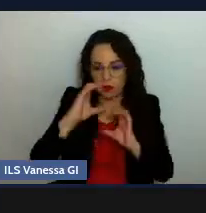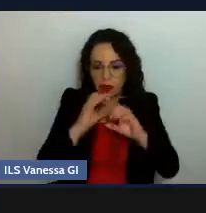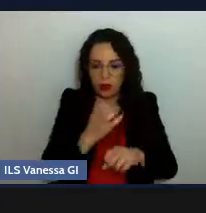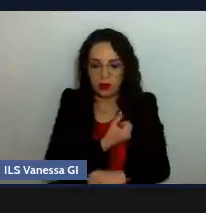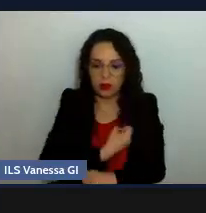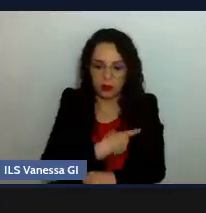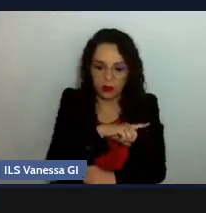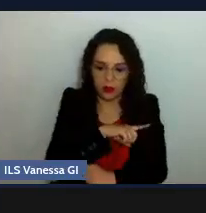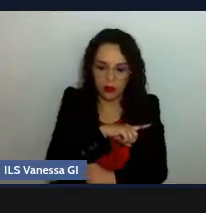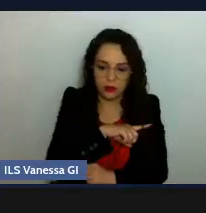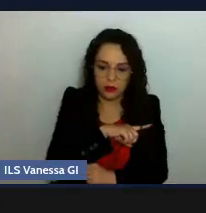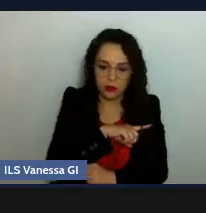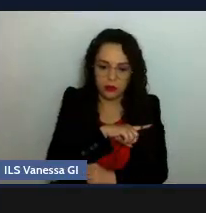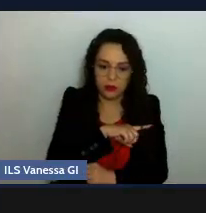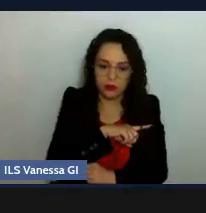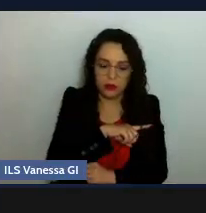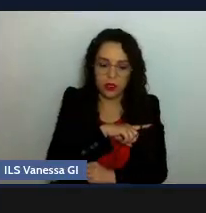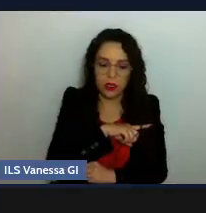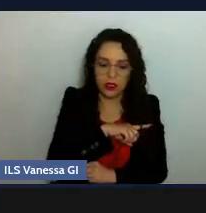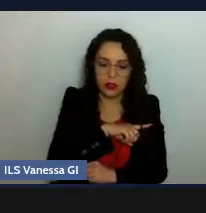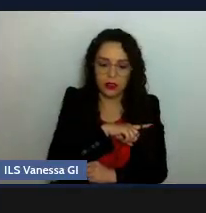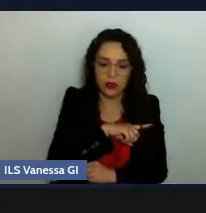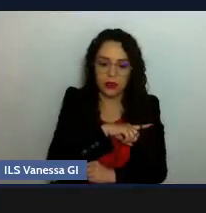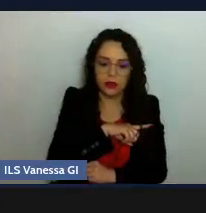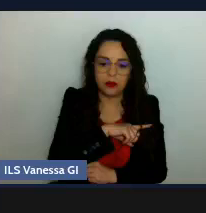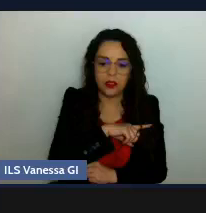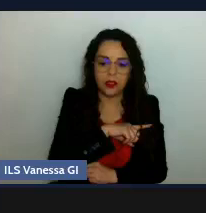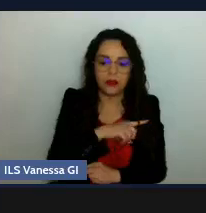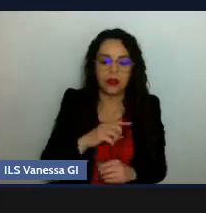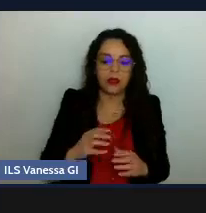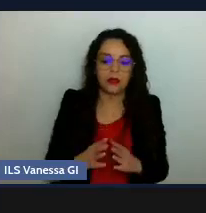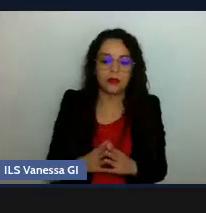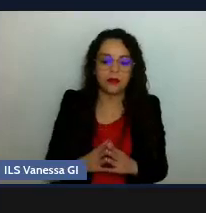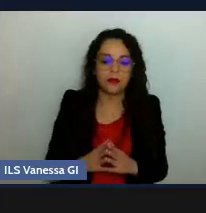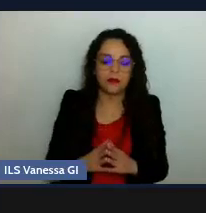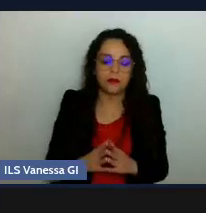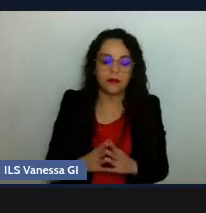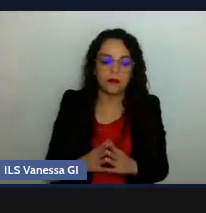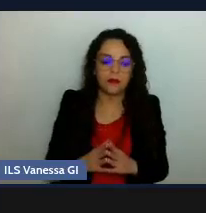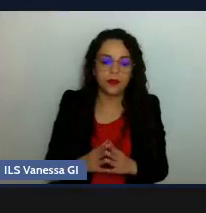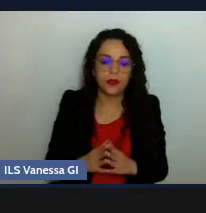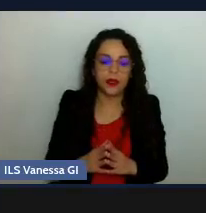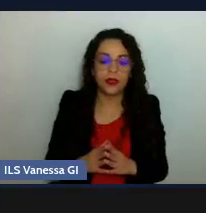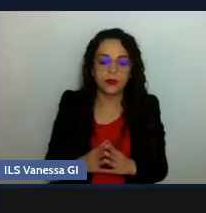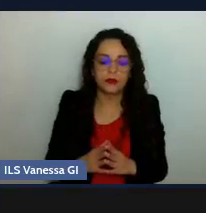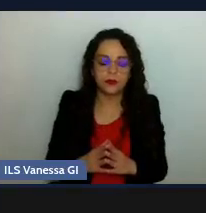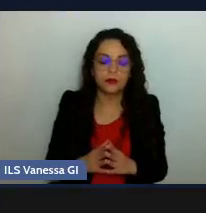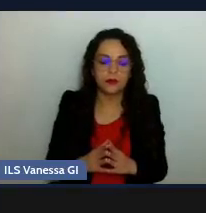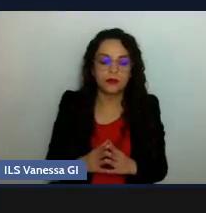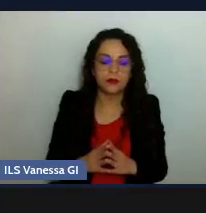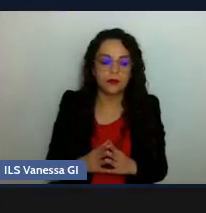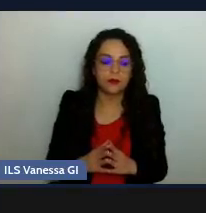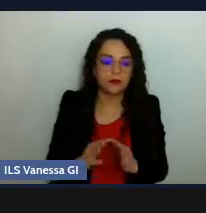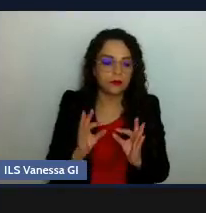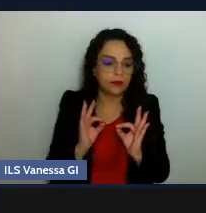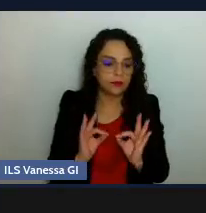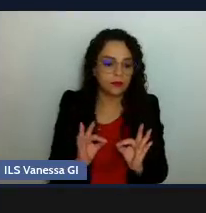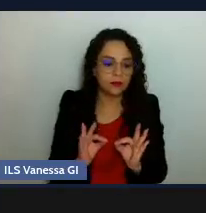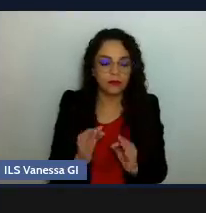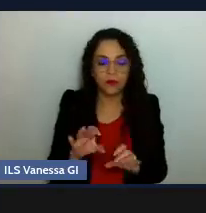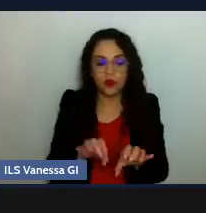unan esfuerzos, ¿no? O sea, también hay un trabajo intersectorial muy fuerte en el país, se trabaja